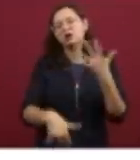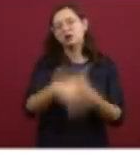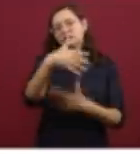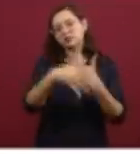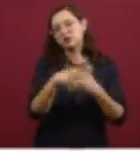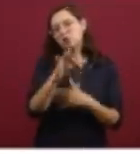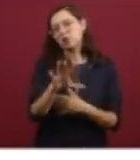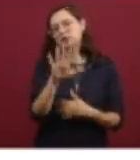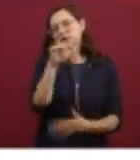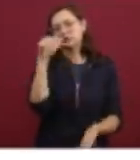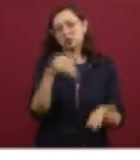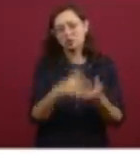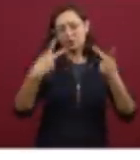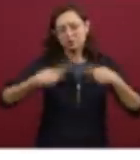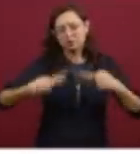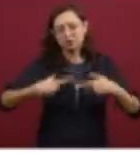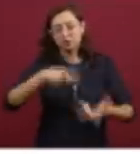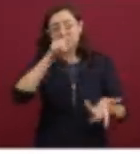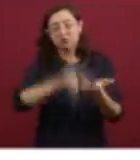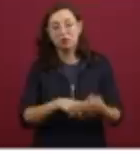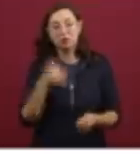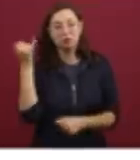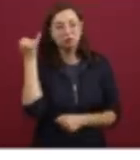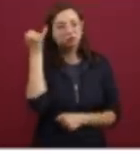mil habitantes, alejados